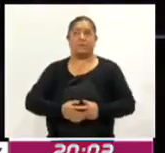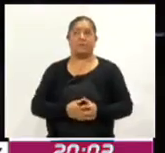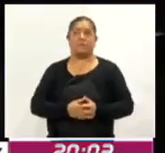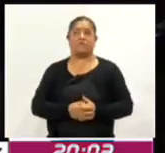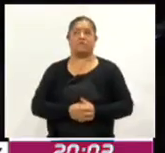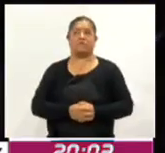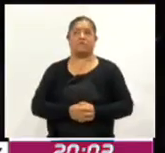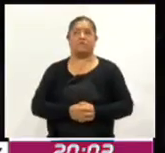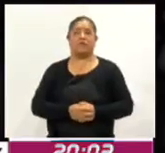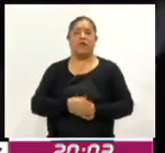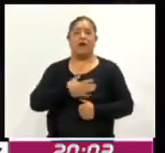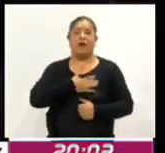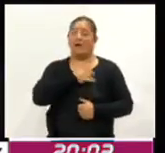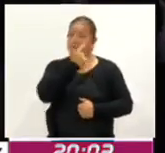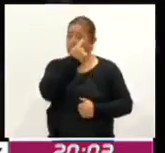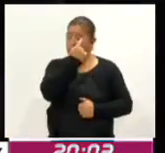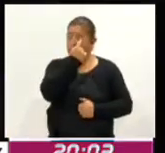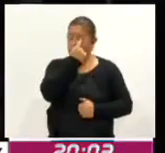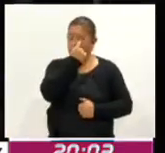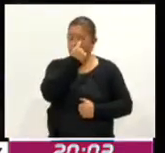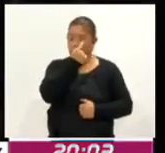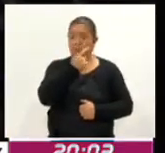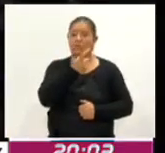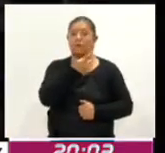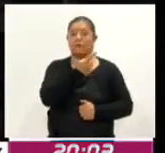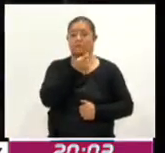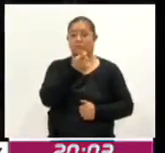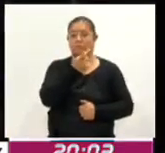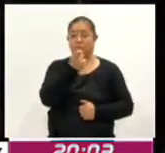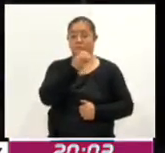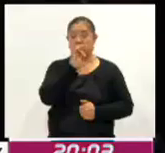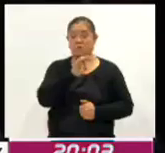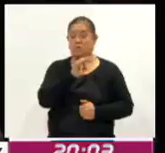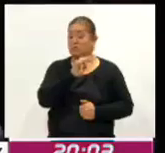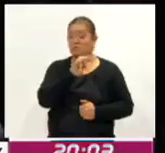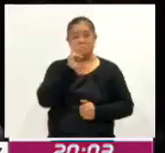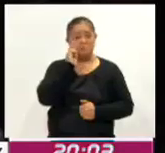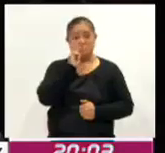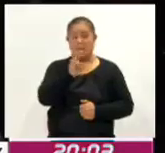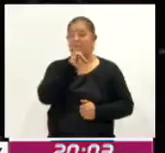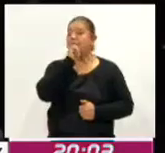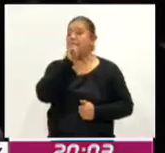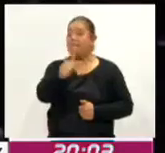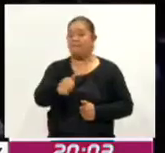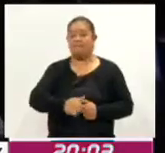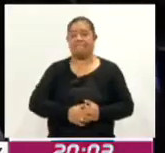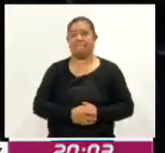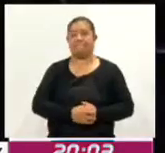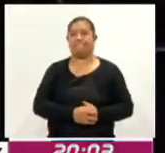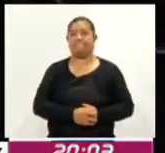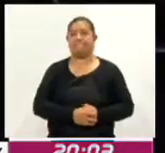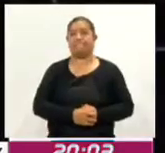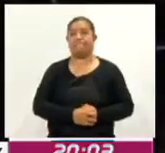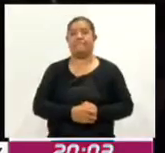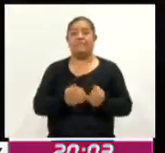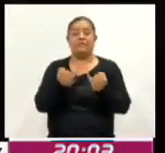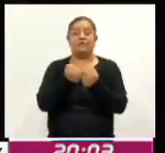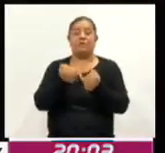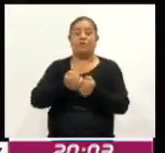tengo un ojo al 100% que no veo, y además la